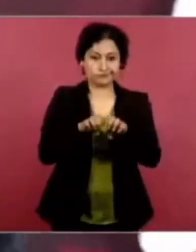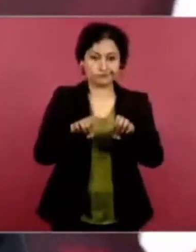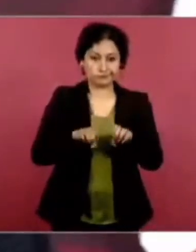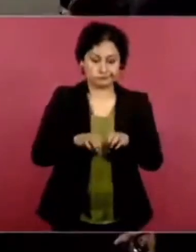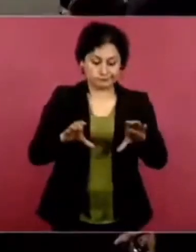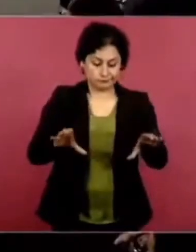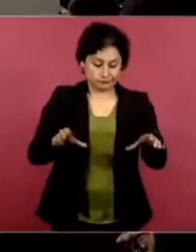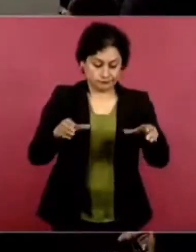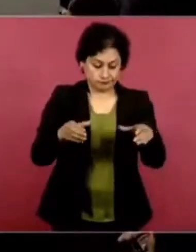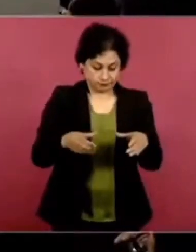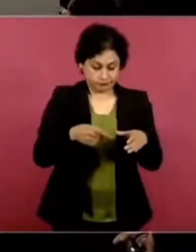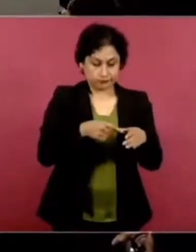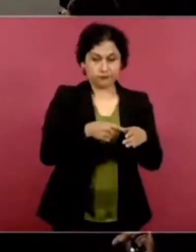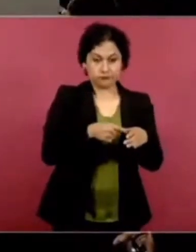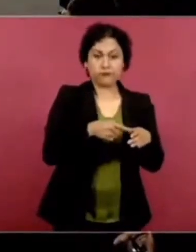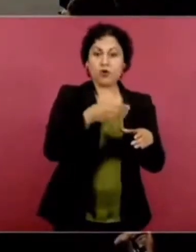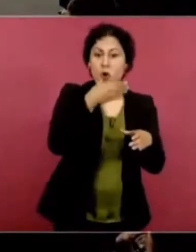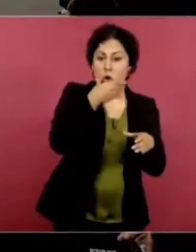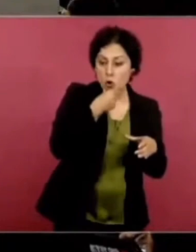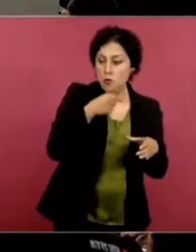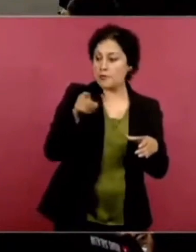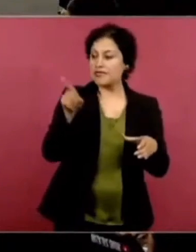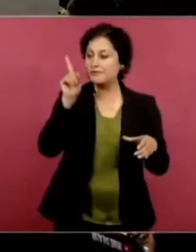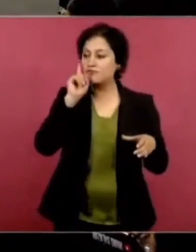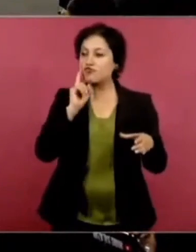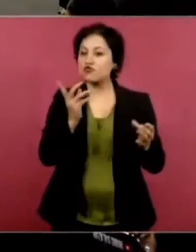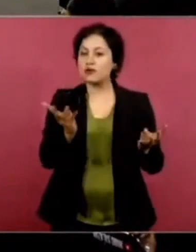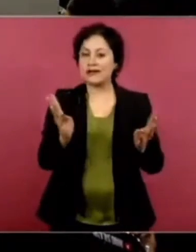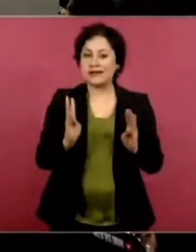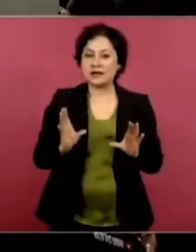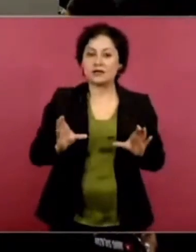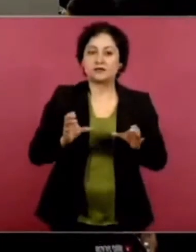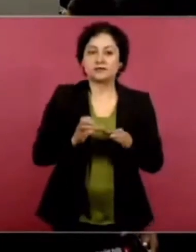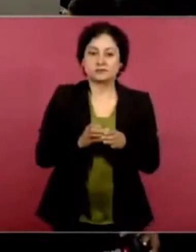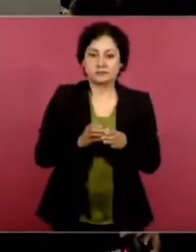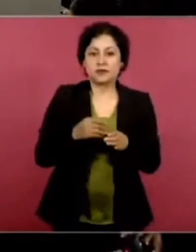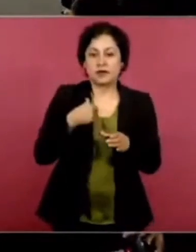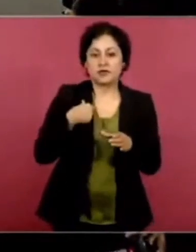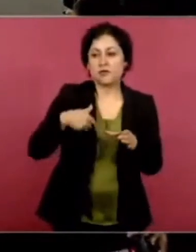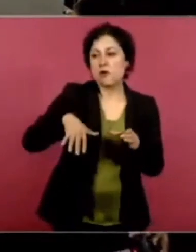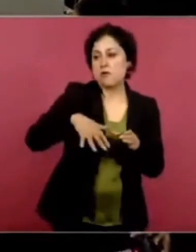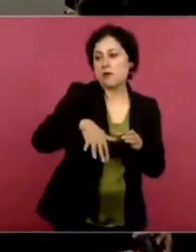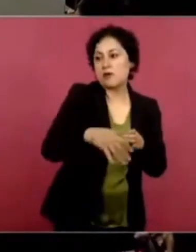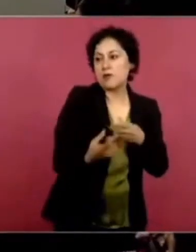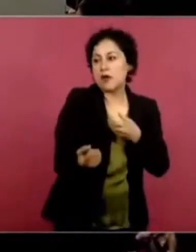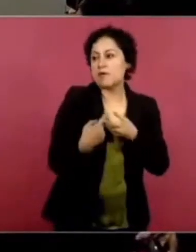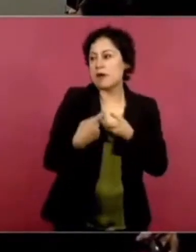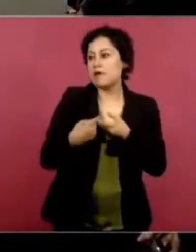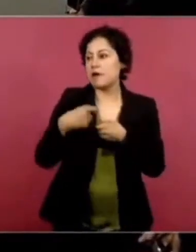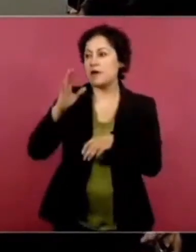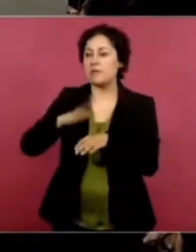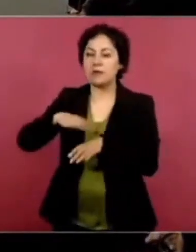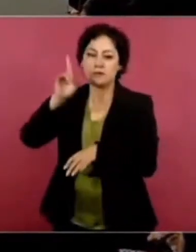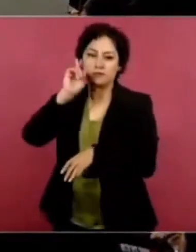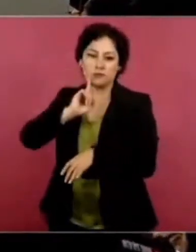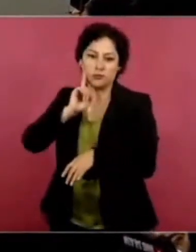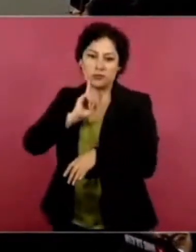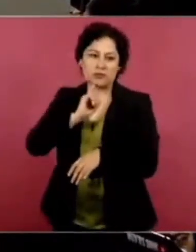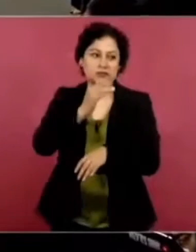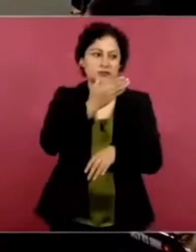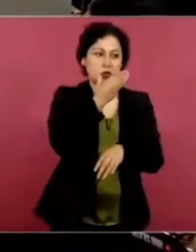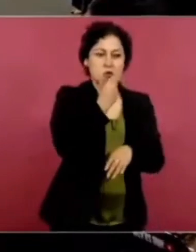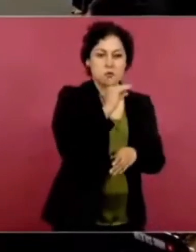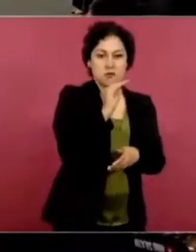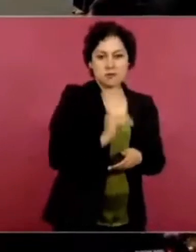participaran hombres y mujeres. Al final participaron más mujeres que hombres en el gabinete.